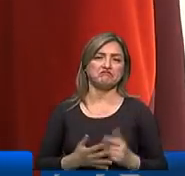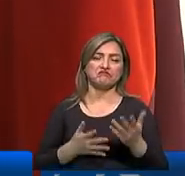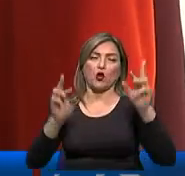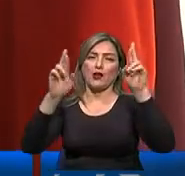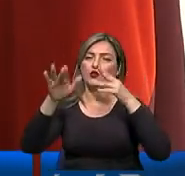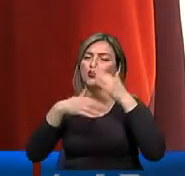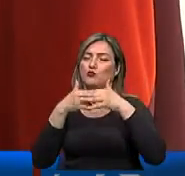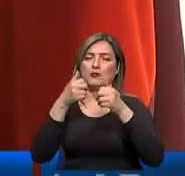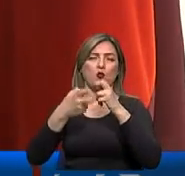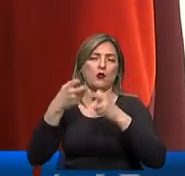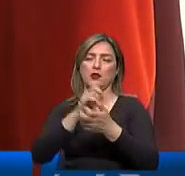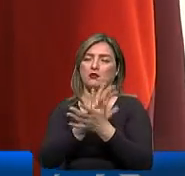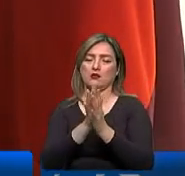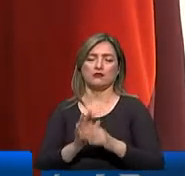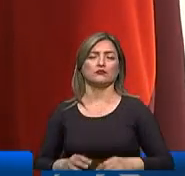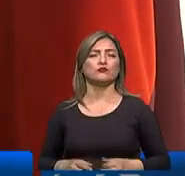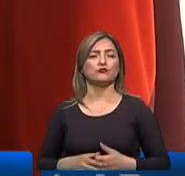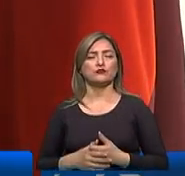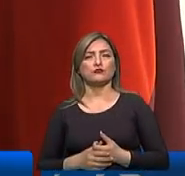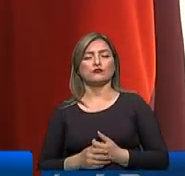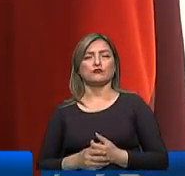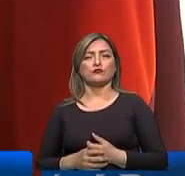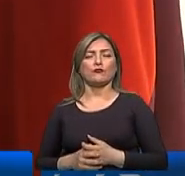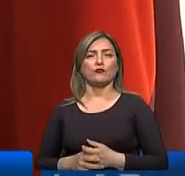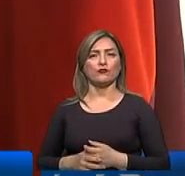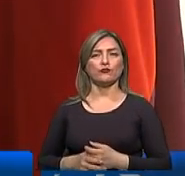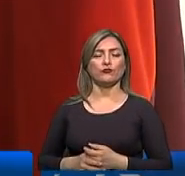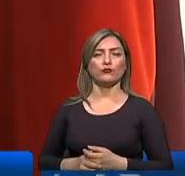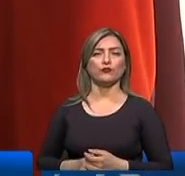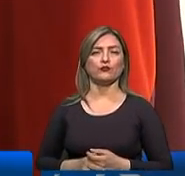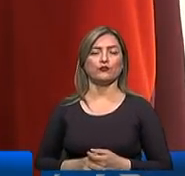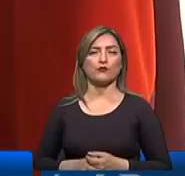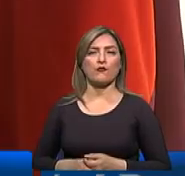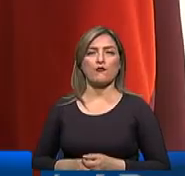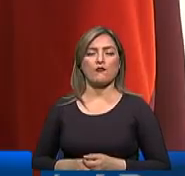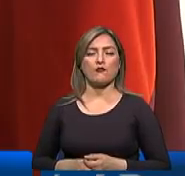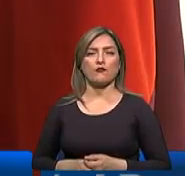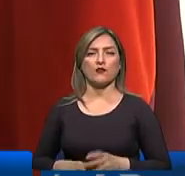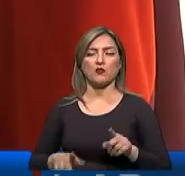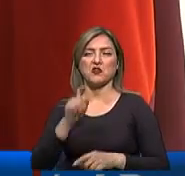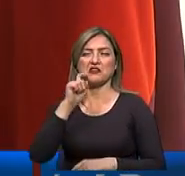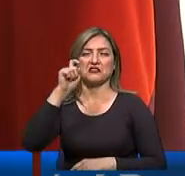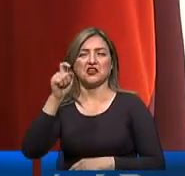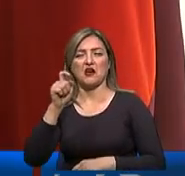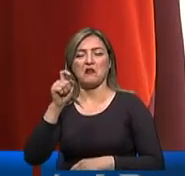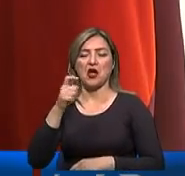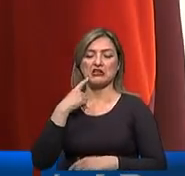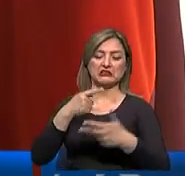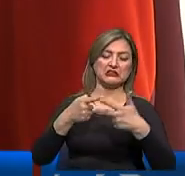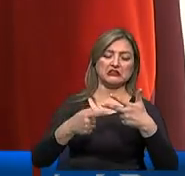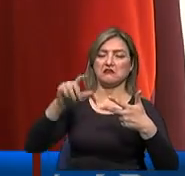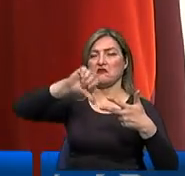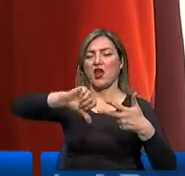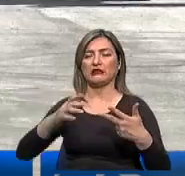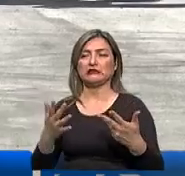no exista problemas, porque un poco se alargan los plazos a veces cuando un oferente presenta algún reclamo, alguna observación, entonces